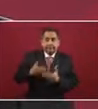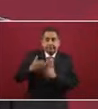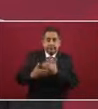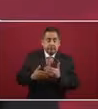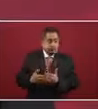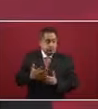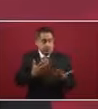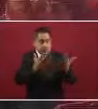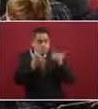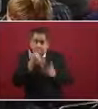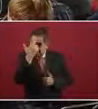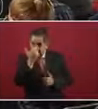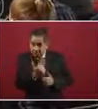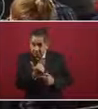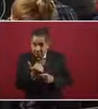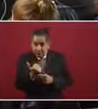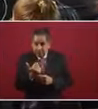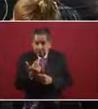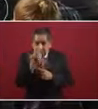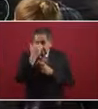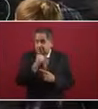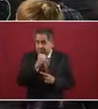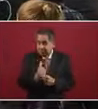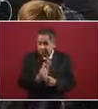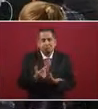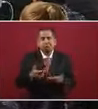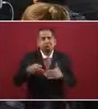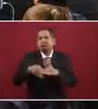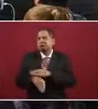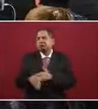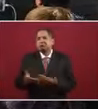razón, si no hay argumentos,